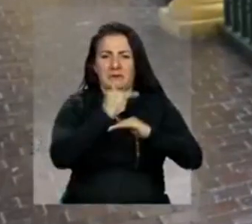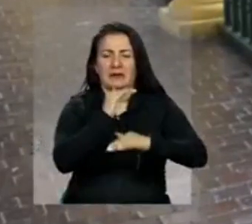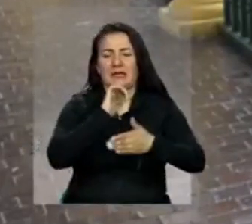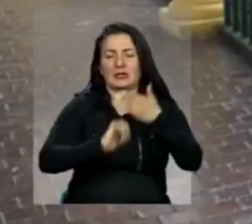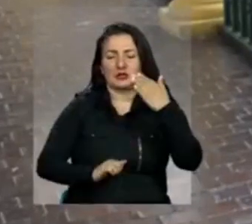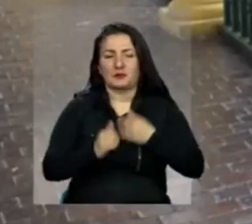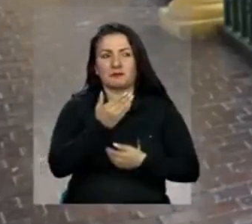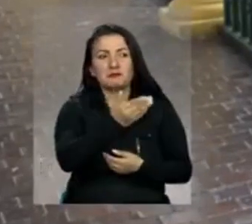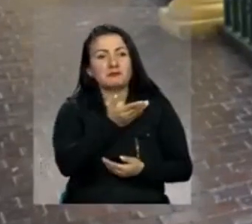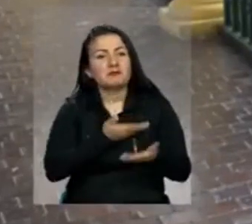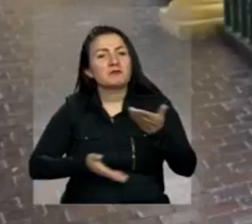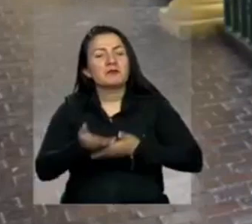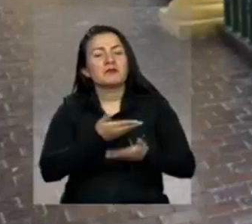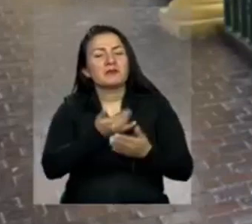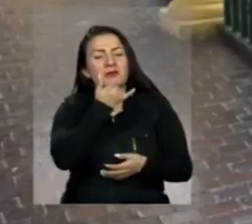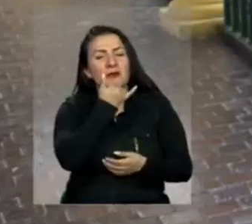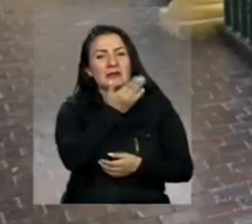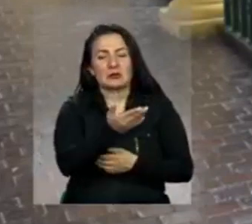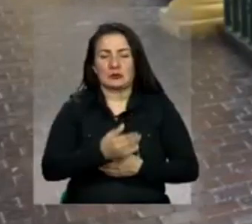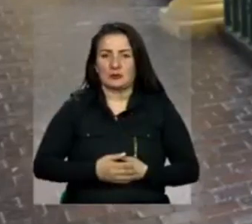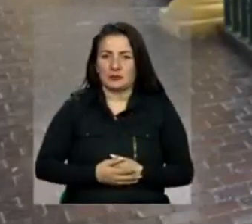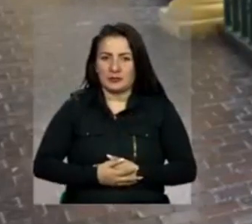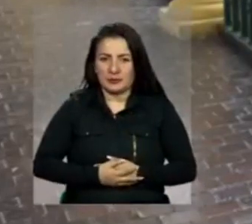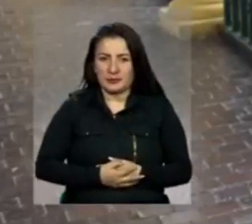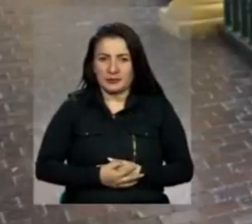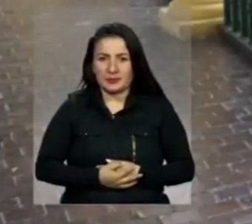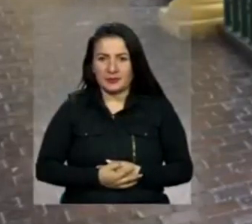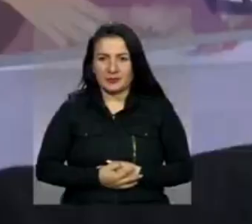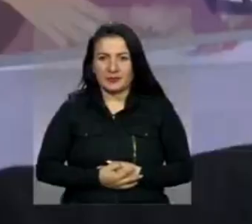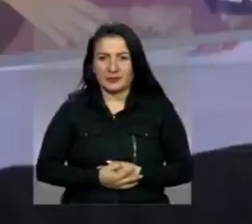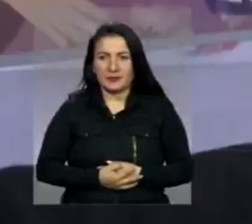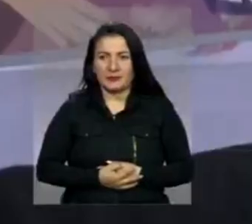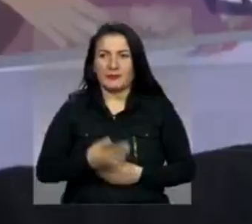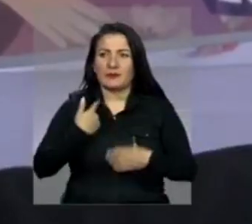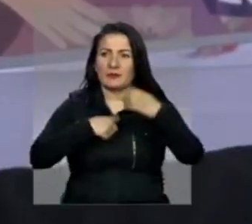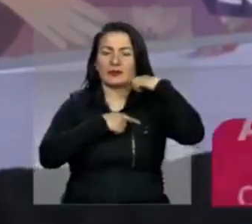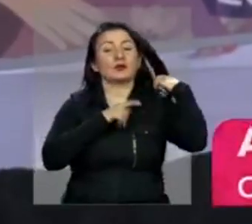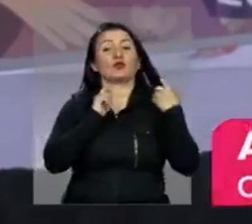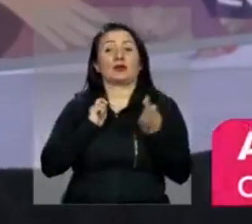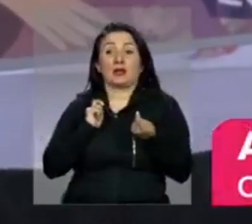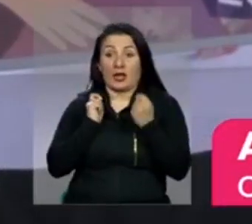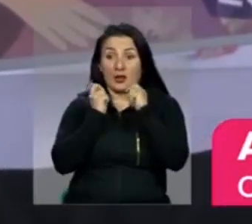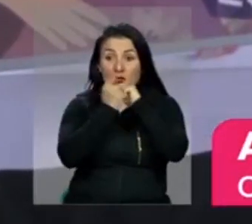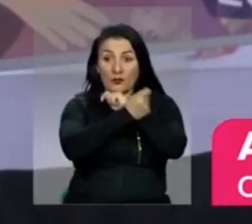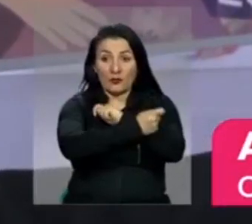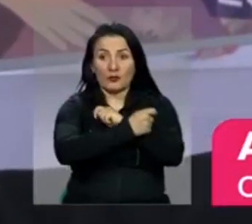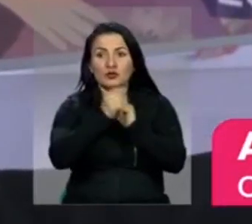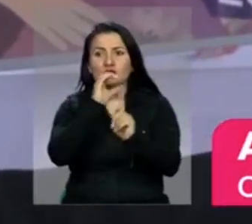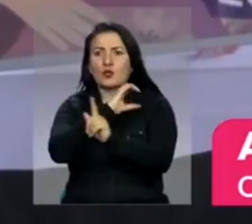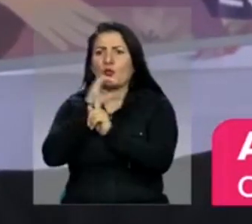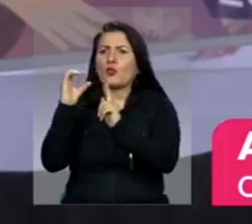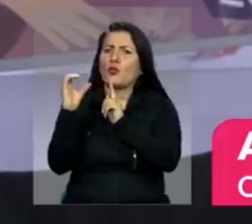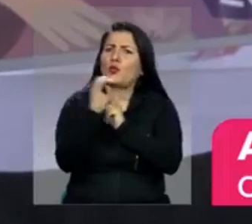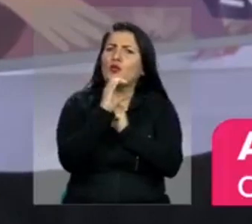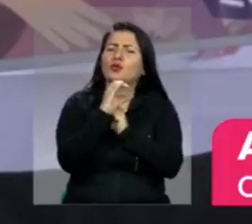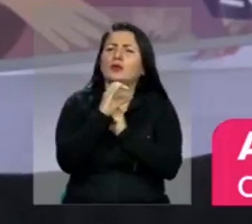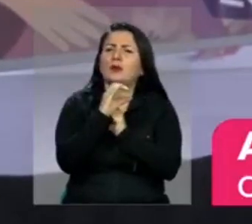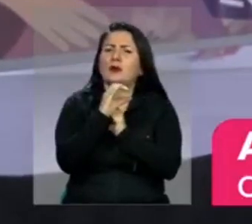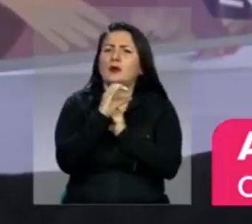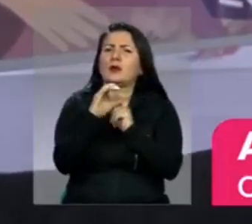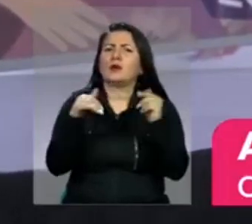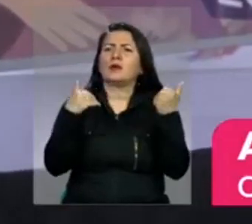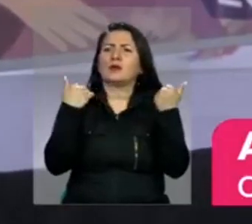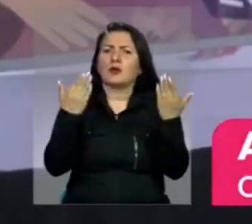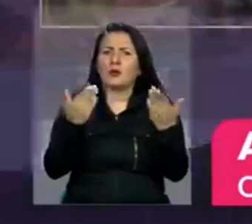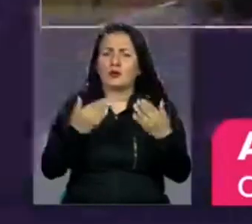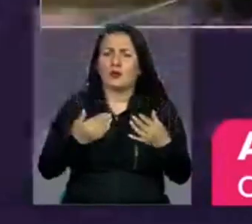algunas cabildantes y esto fue lo que nos dijeron. Hacer una transformación cultural y eso tiene que ver con la